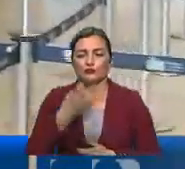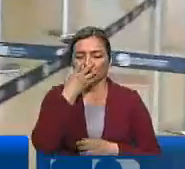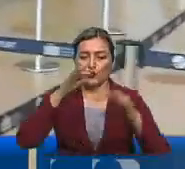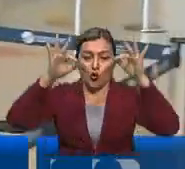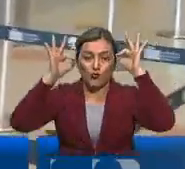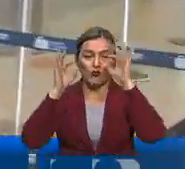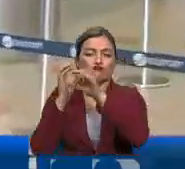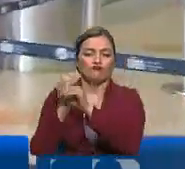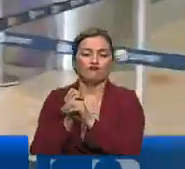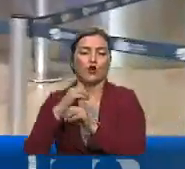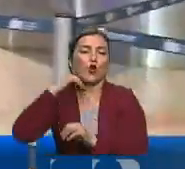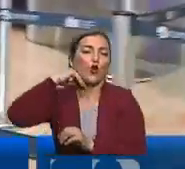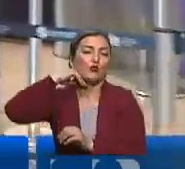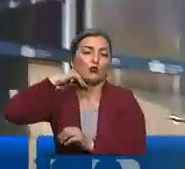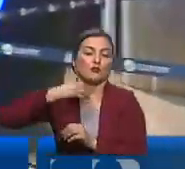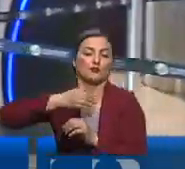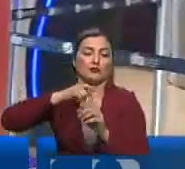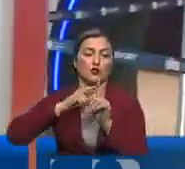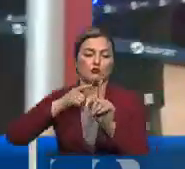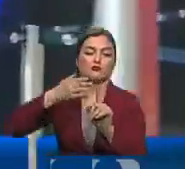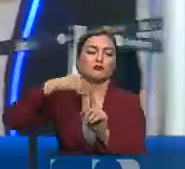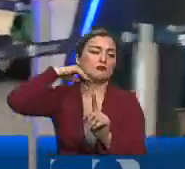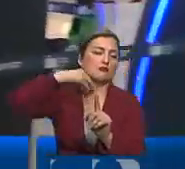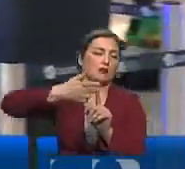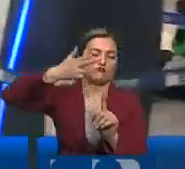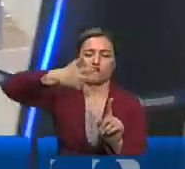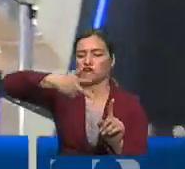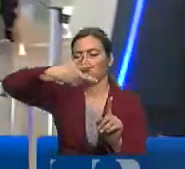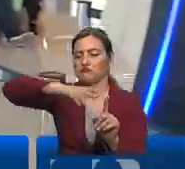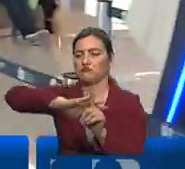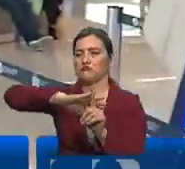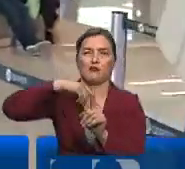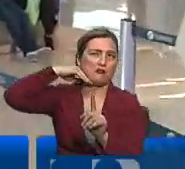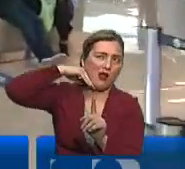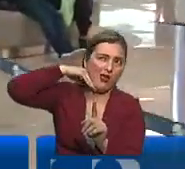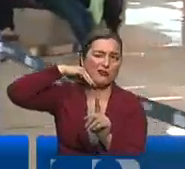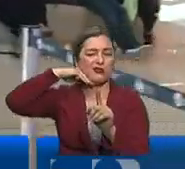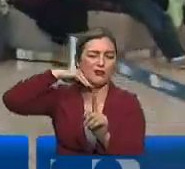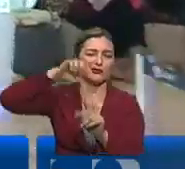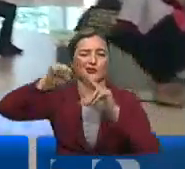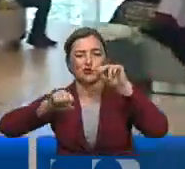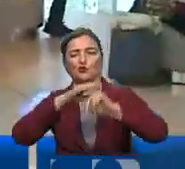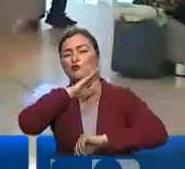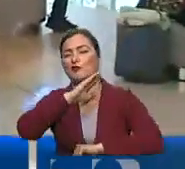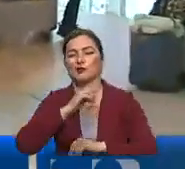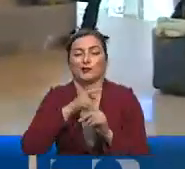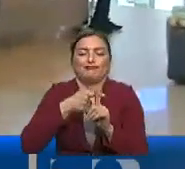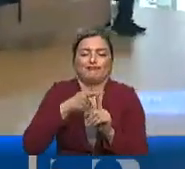mascarilla, el control de temperatura al ingreso de la terminal con las cámaras térmicas que tenemos instaladas, también